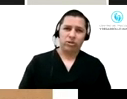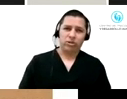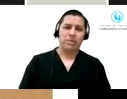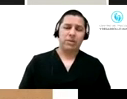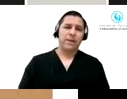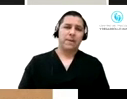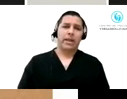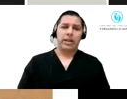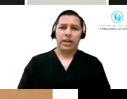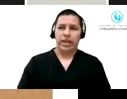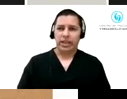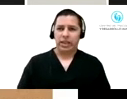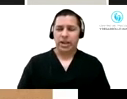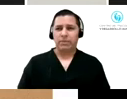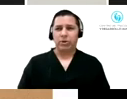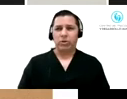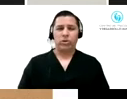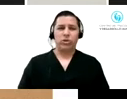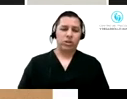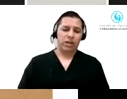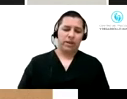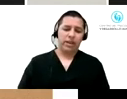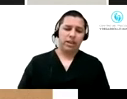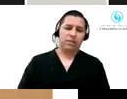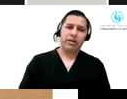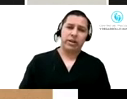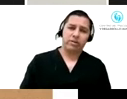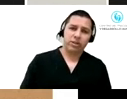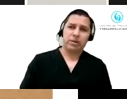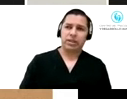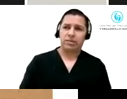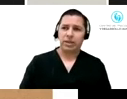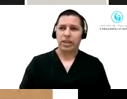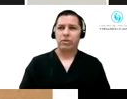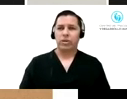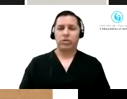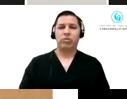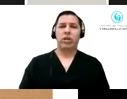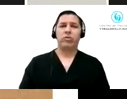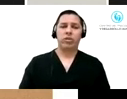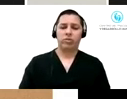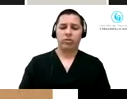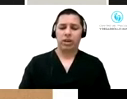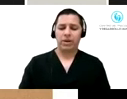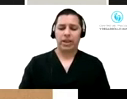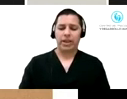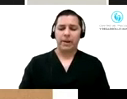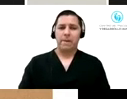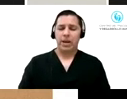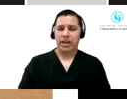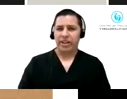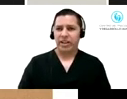en otros temas. El tema de la reproducción también, que es más rico sin preservativo, entonces no hay un tema